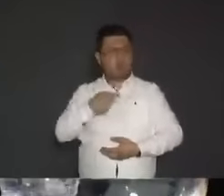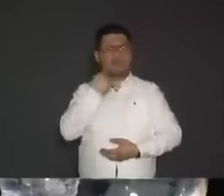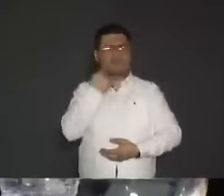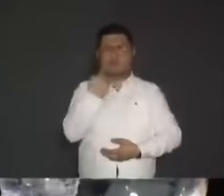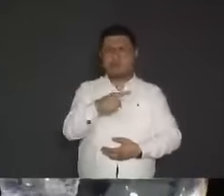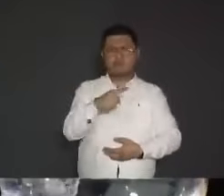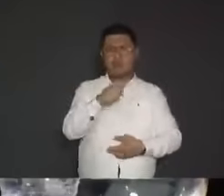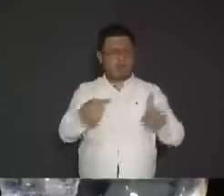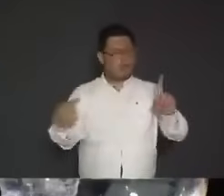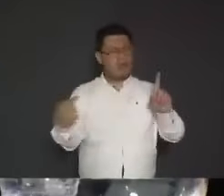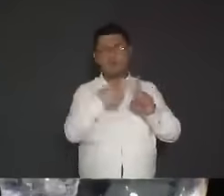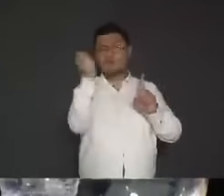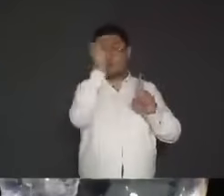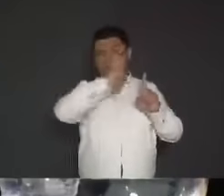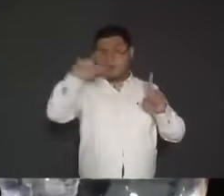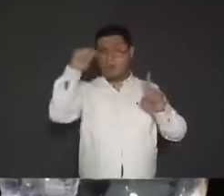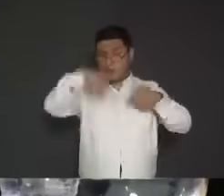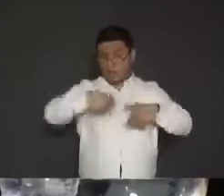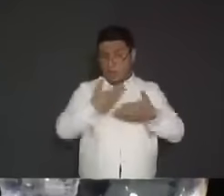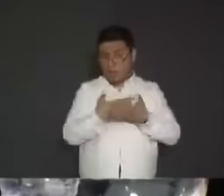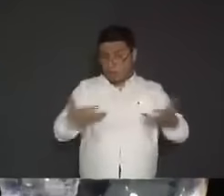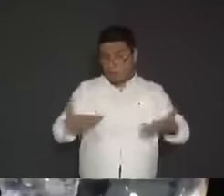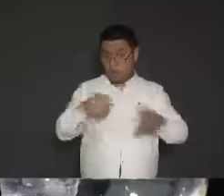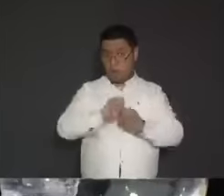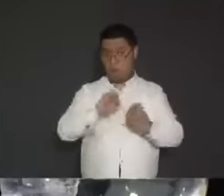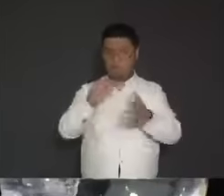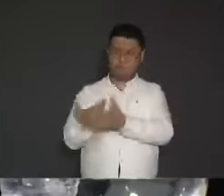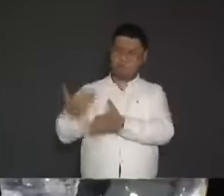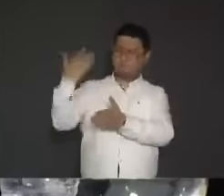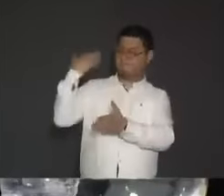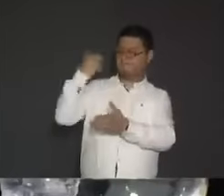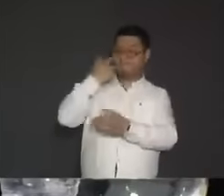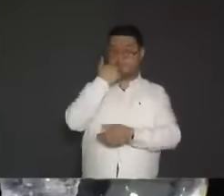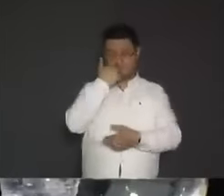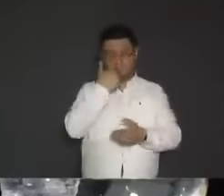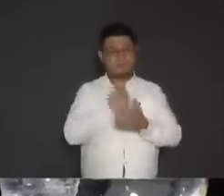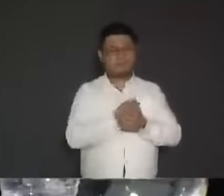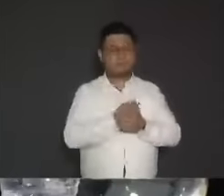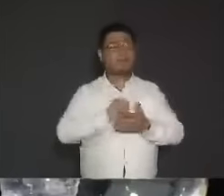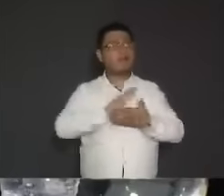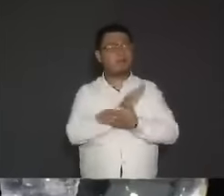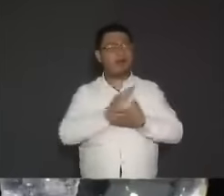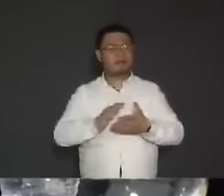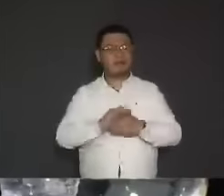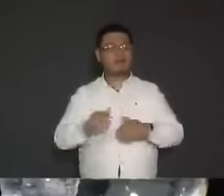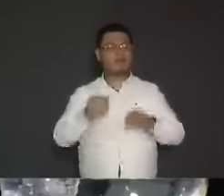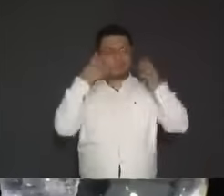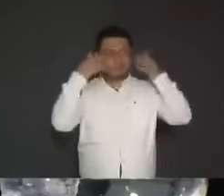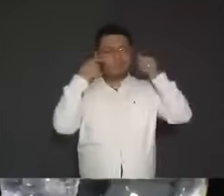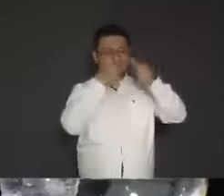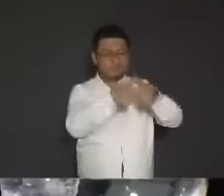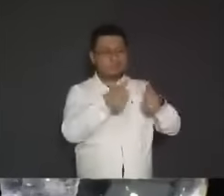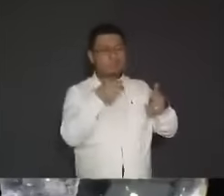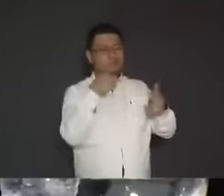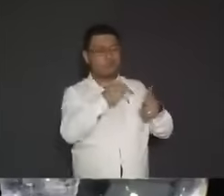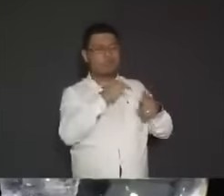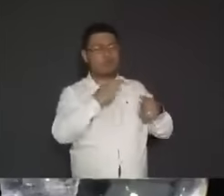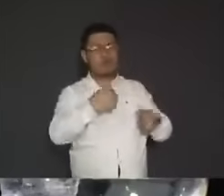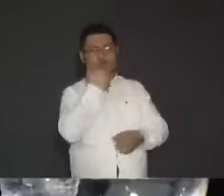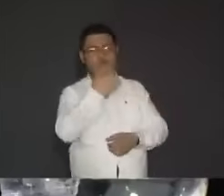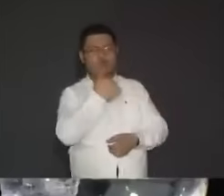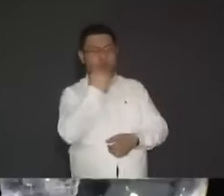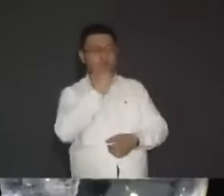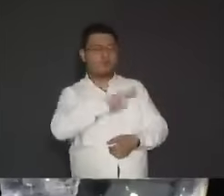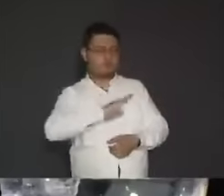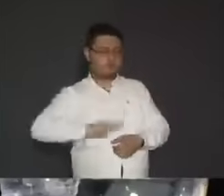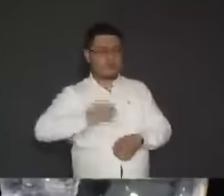existentes contra autoridades actuales o pasadas. Aplicaremos un plan de combate a la corrupción en el gobierno estatal y